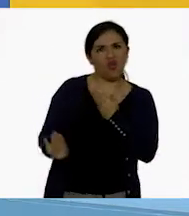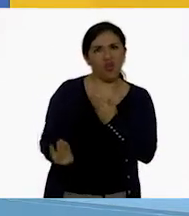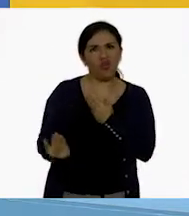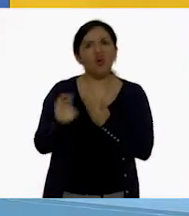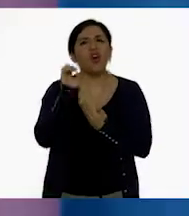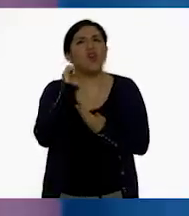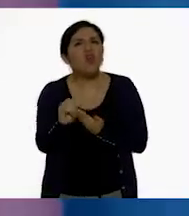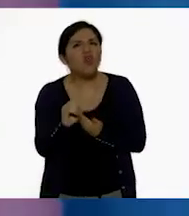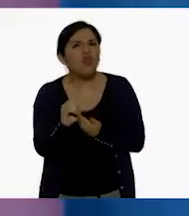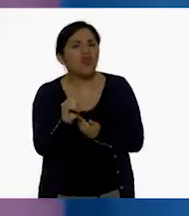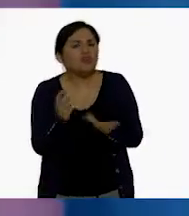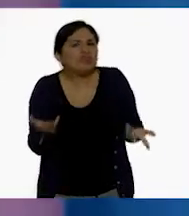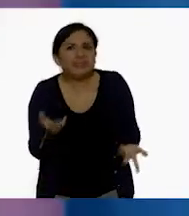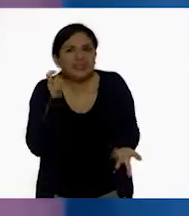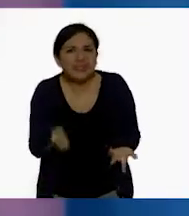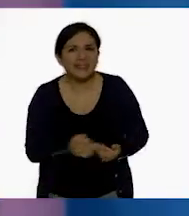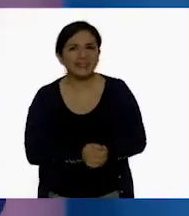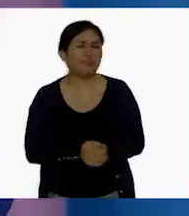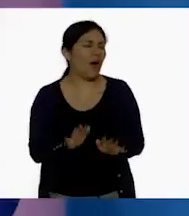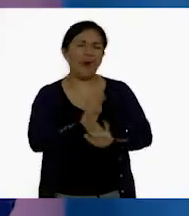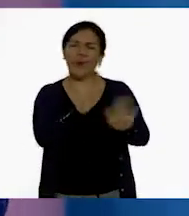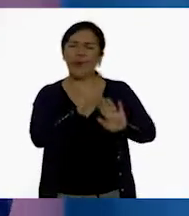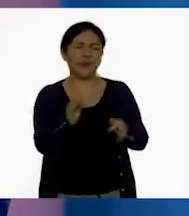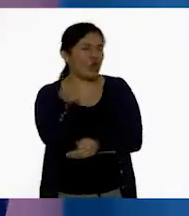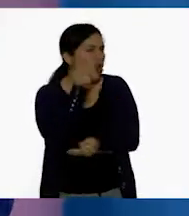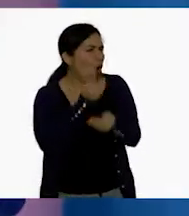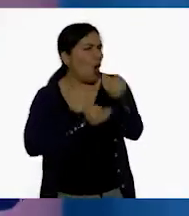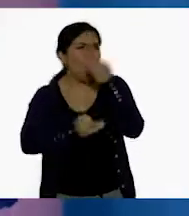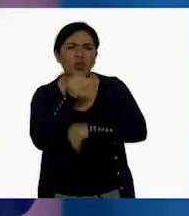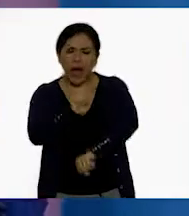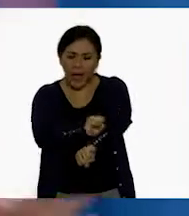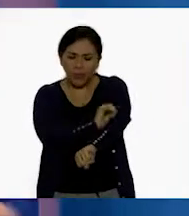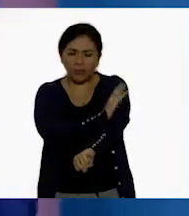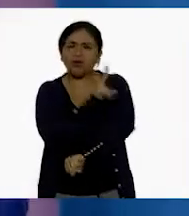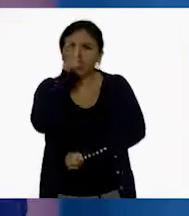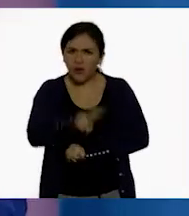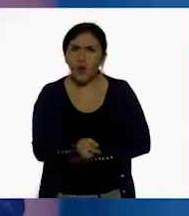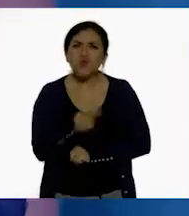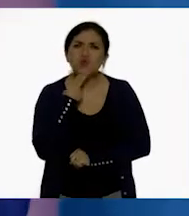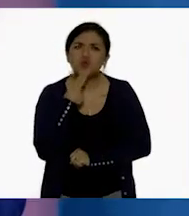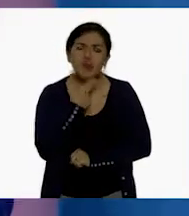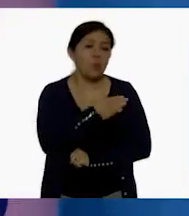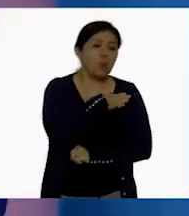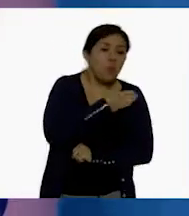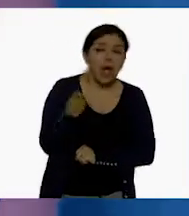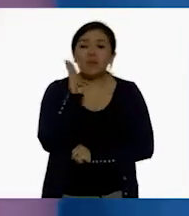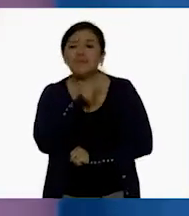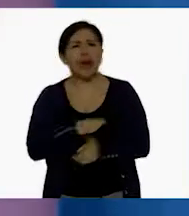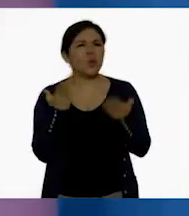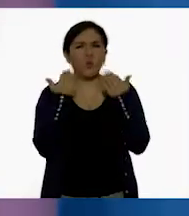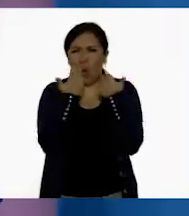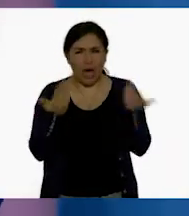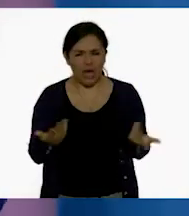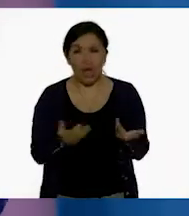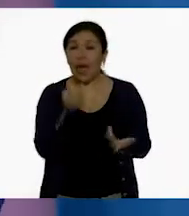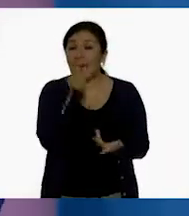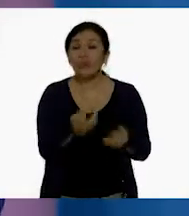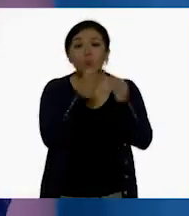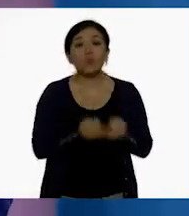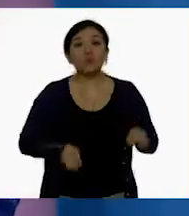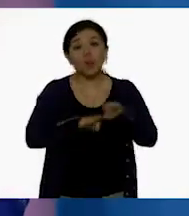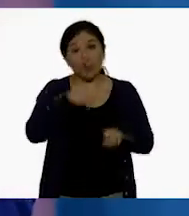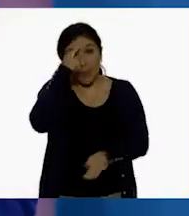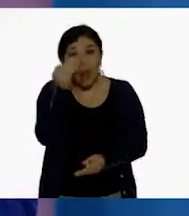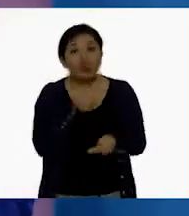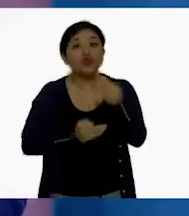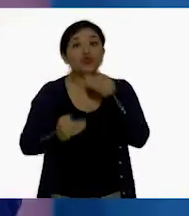qué de qué? No. Todas las emociones son útiles. No son buenas ni malas. Las emociones son muy importantes para todos